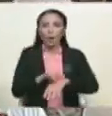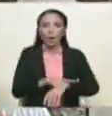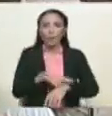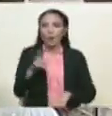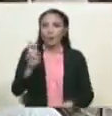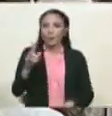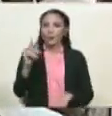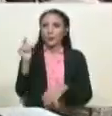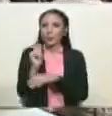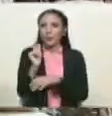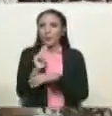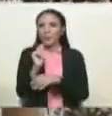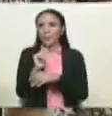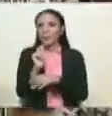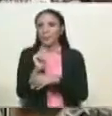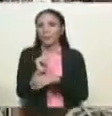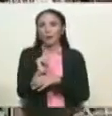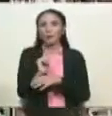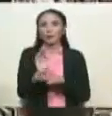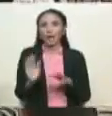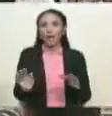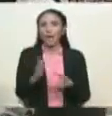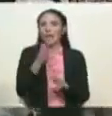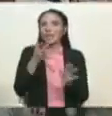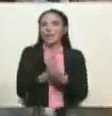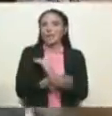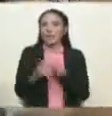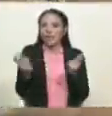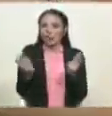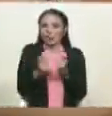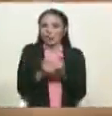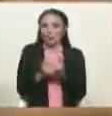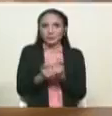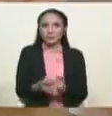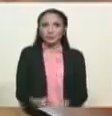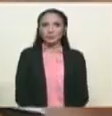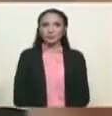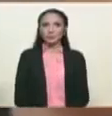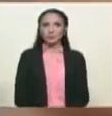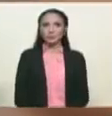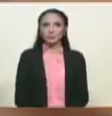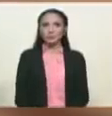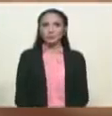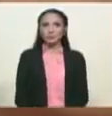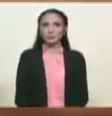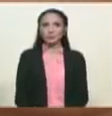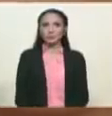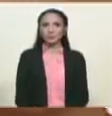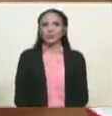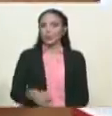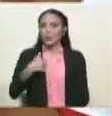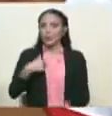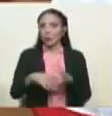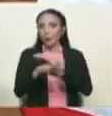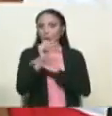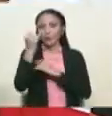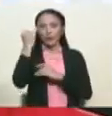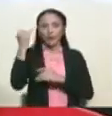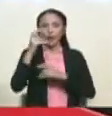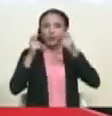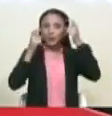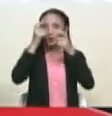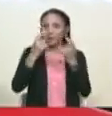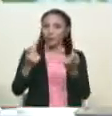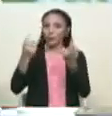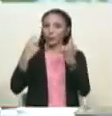especial a la revolución bolivariana. ¿Qué es el minimalismo? Yo lo aprendí del comandante Chávez,